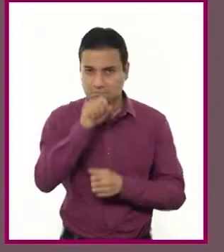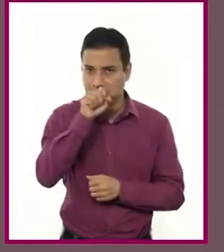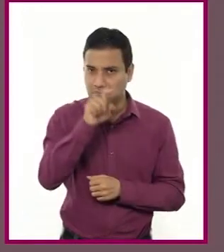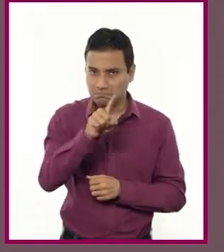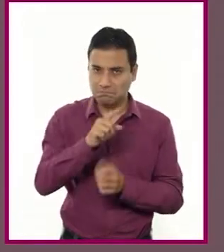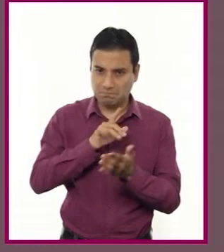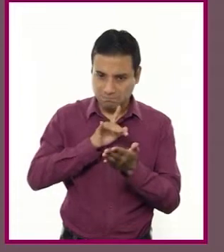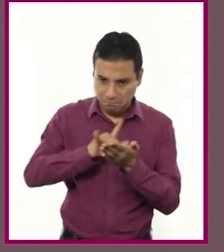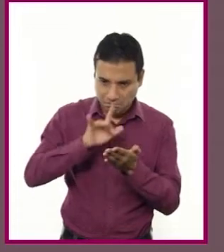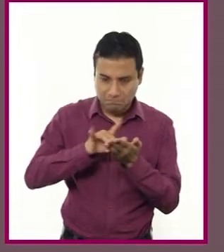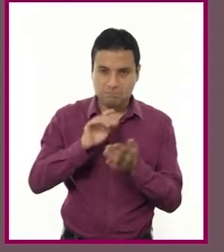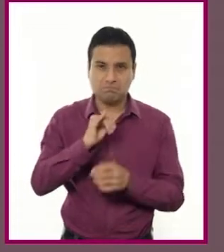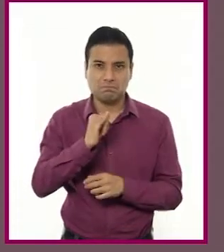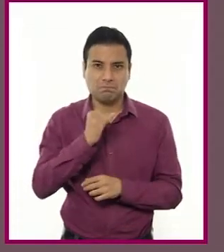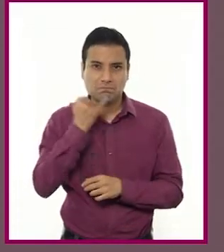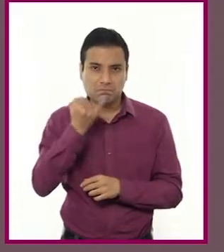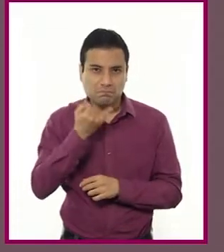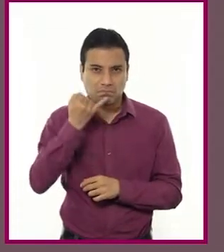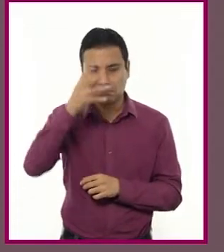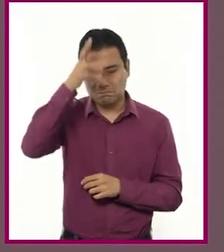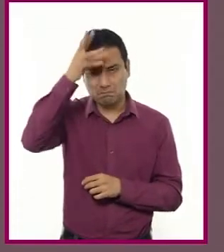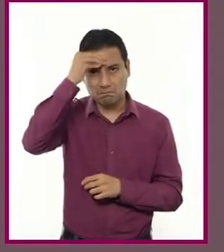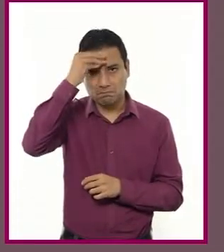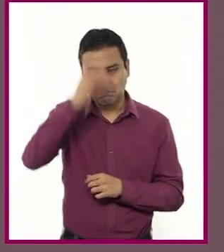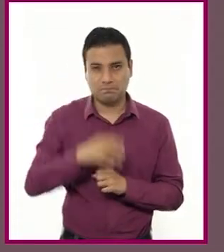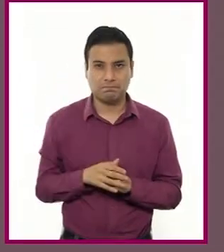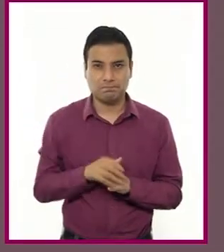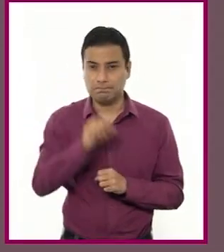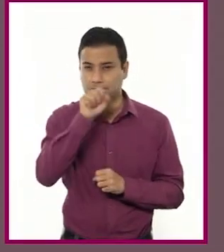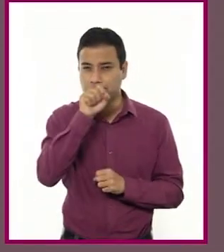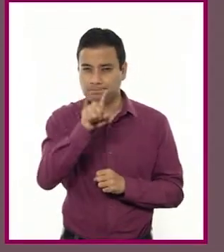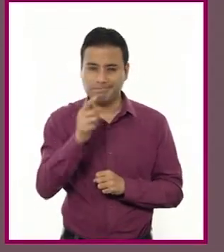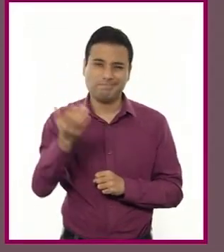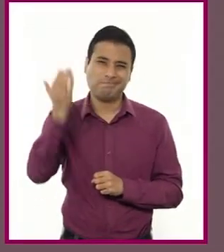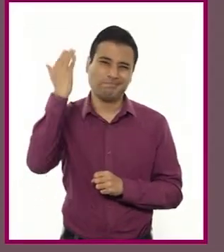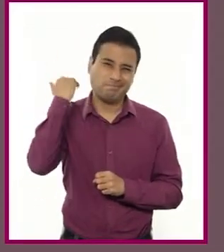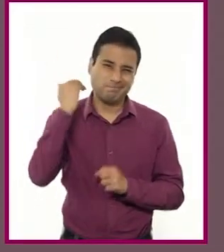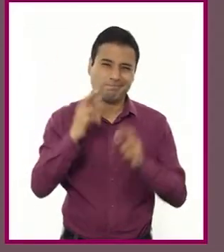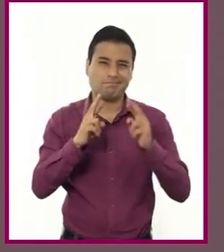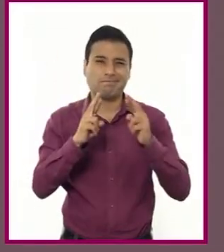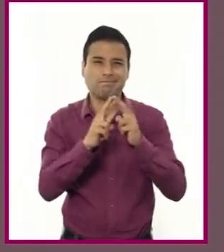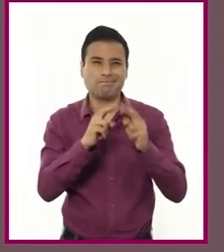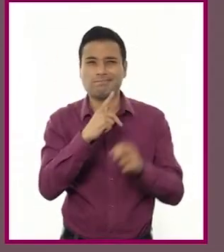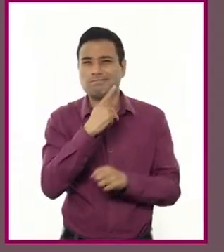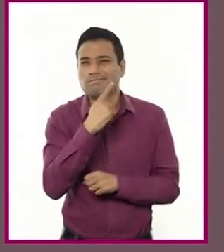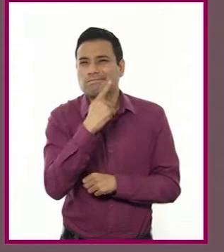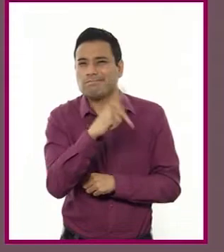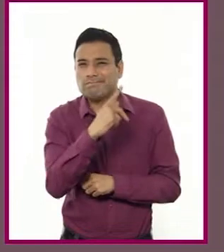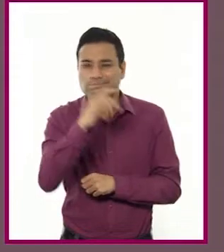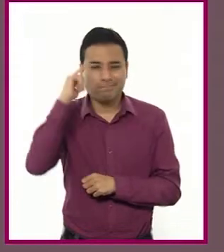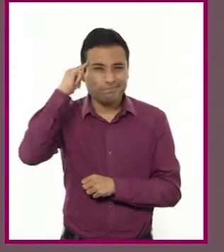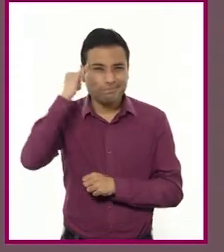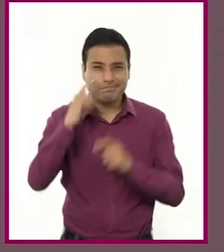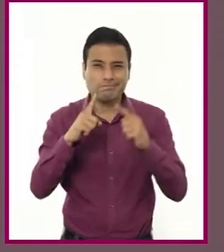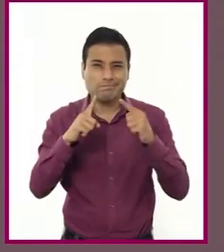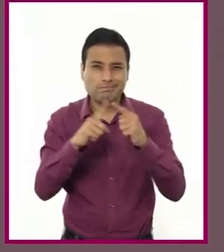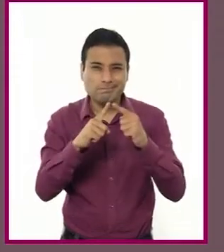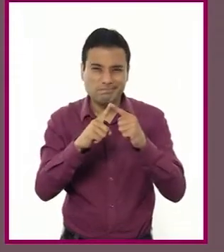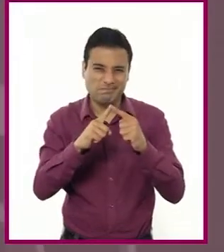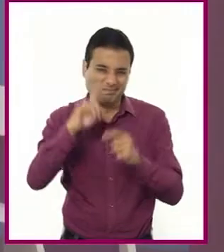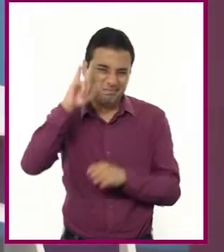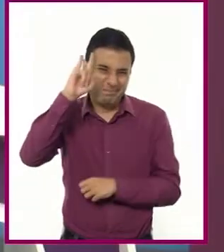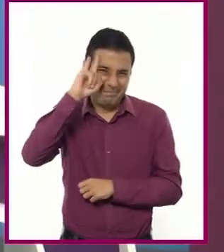idiomas nativos y en la destrucción de los santuarios antiguos y de la religión que ellos consideraban